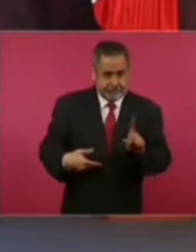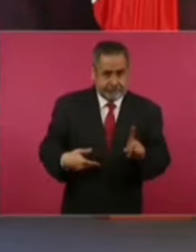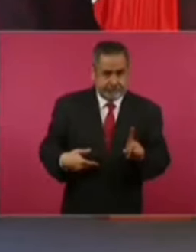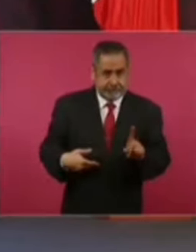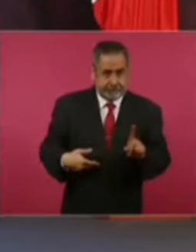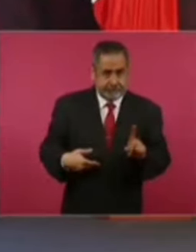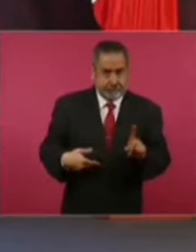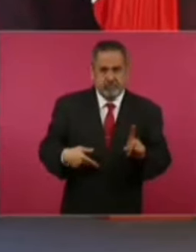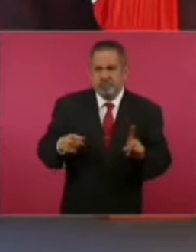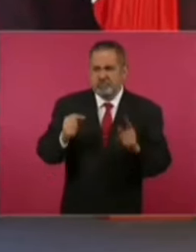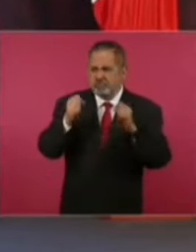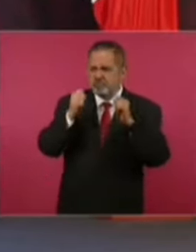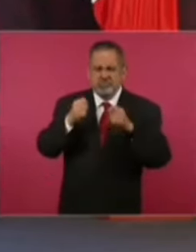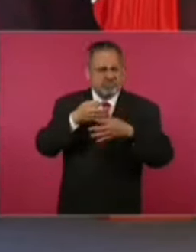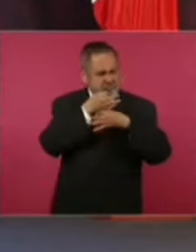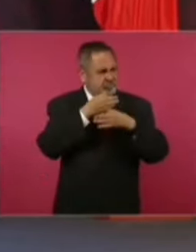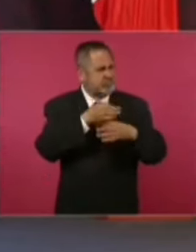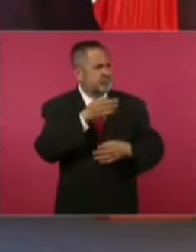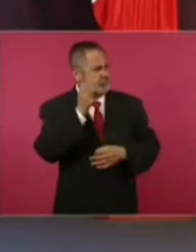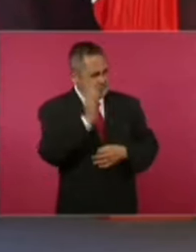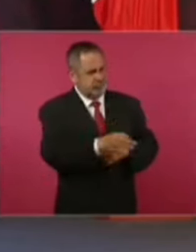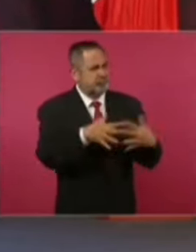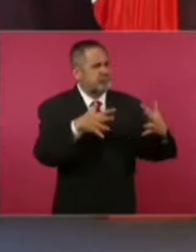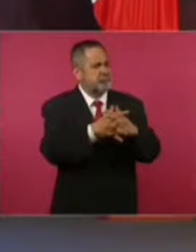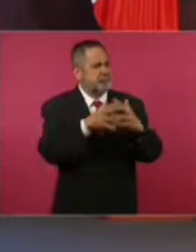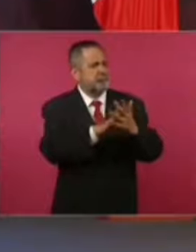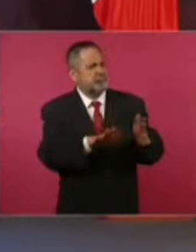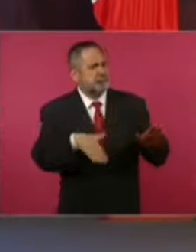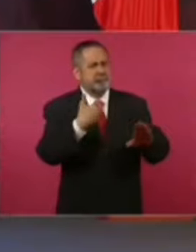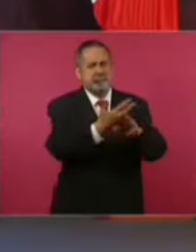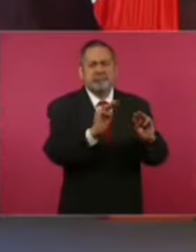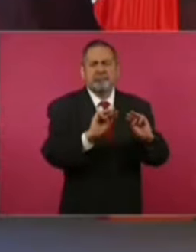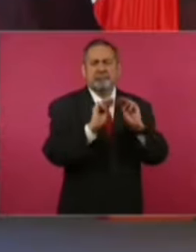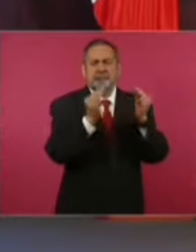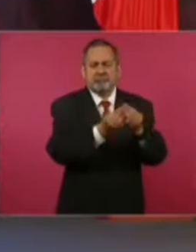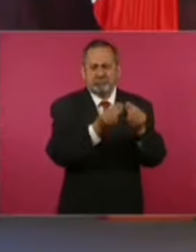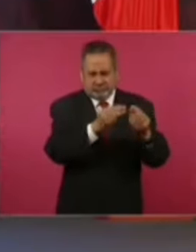y declara la guerra al narco.